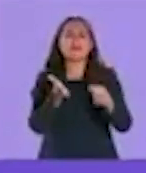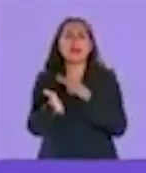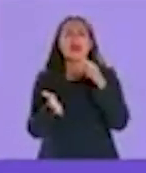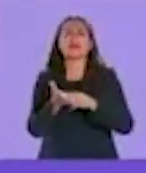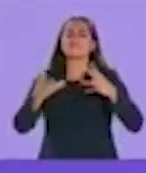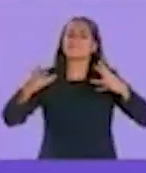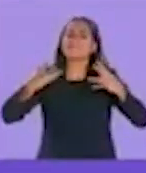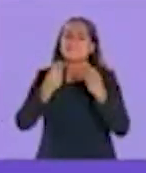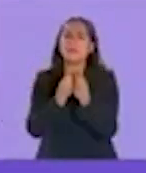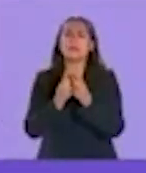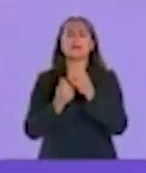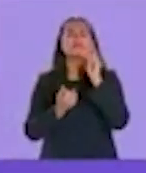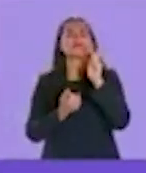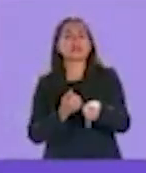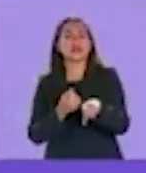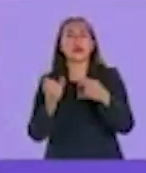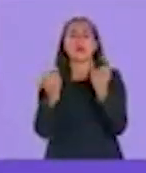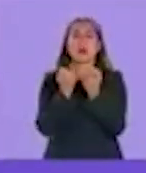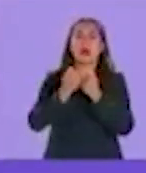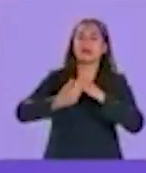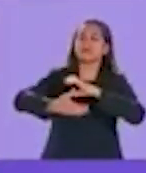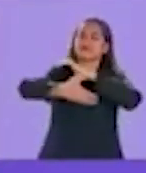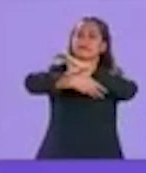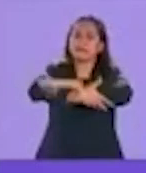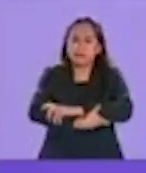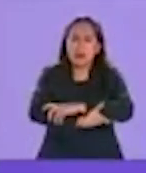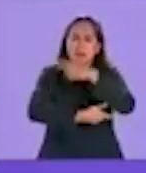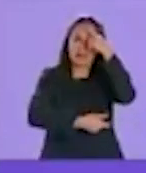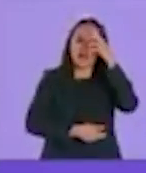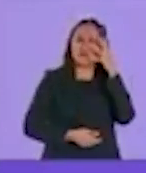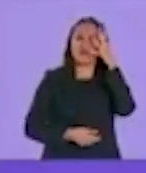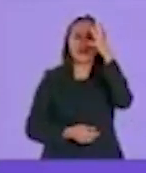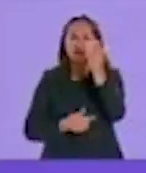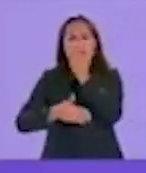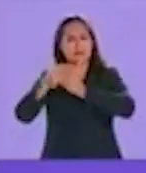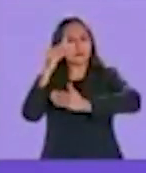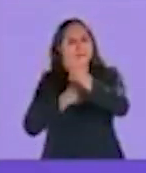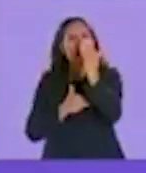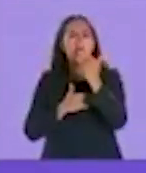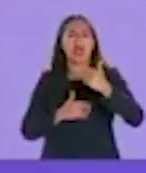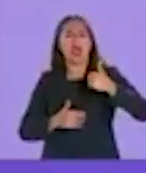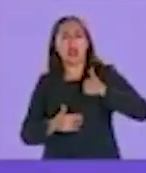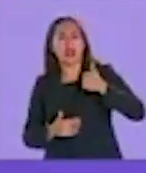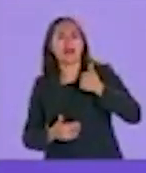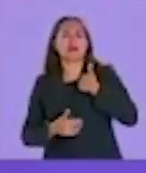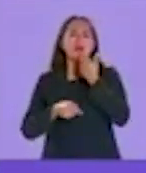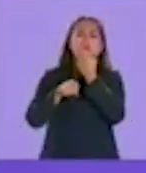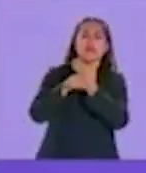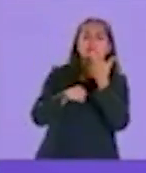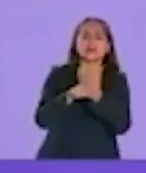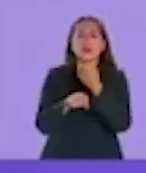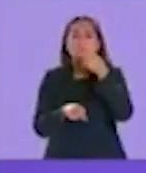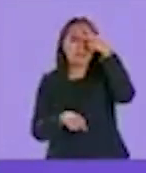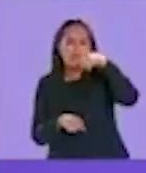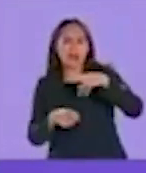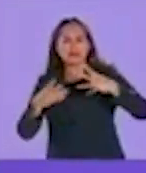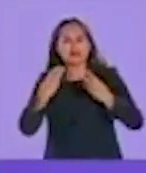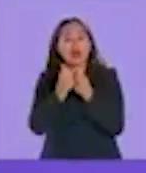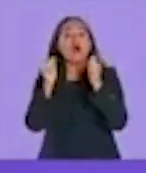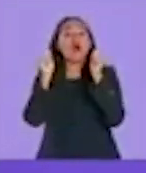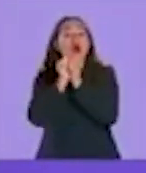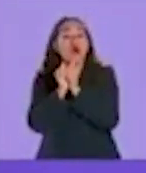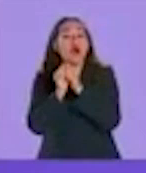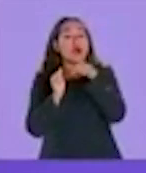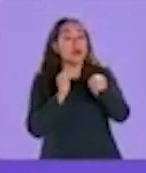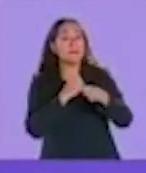alianza por el progreso que incluya a canadá a estados unidos a méxico ya los países centroamericanos